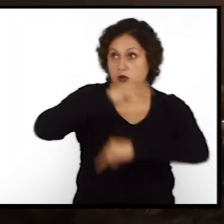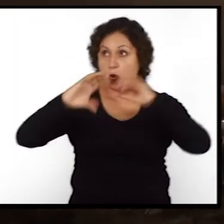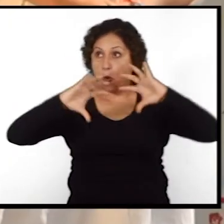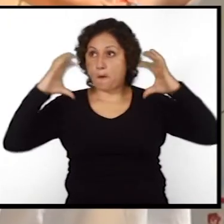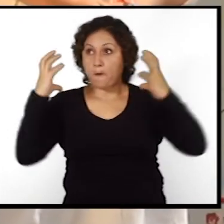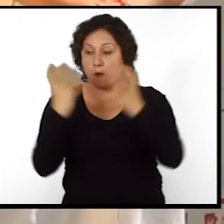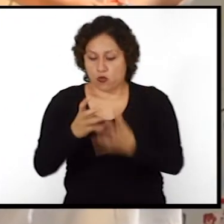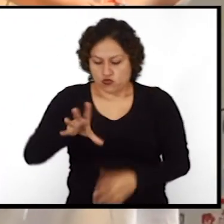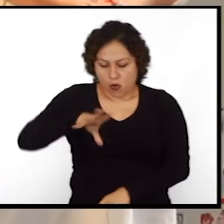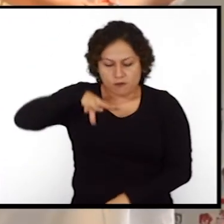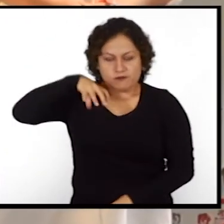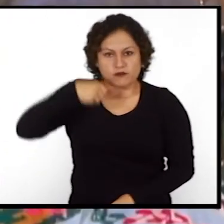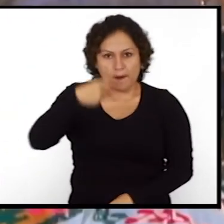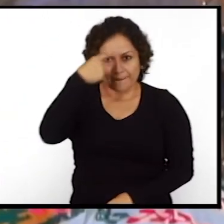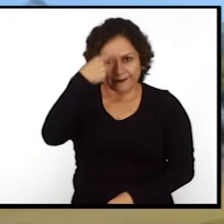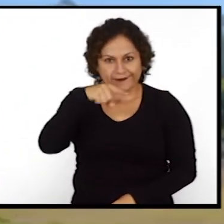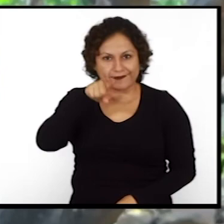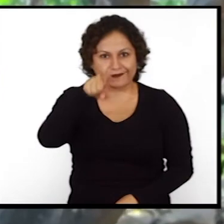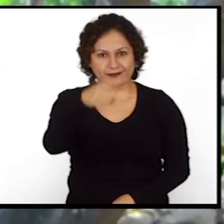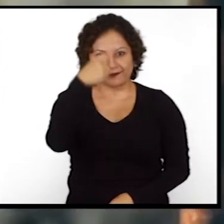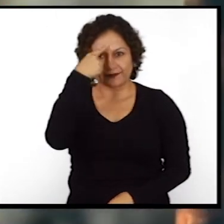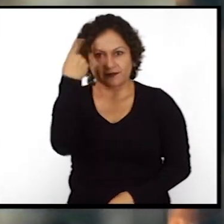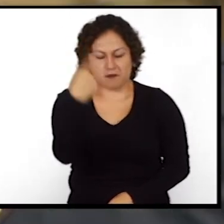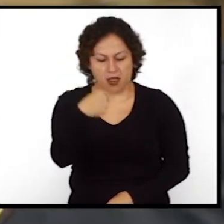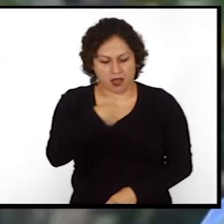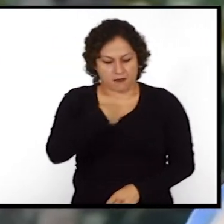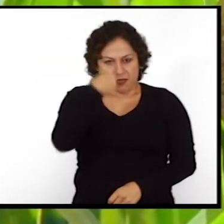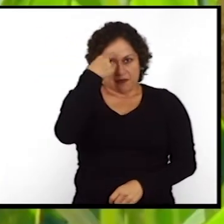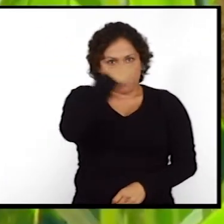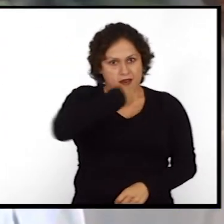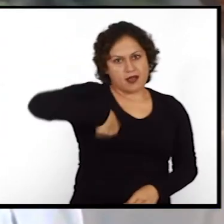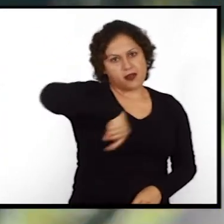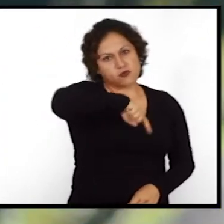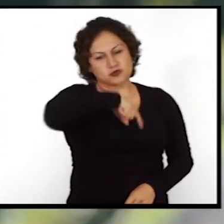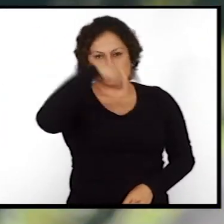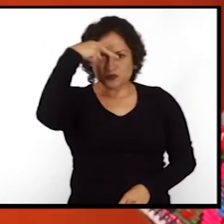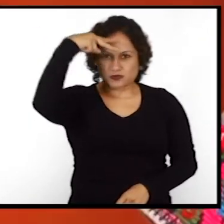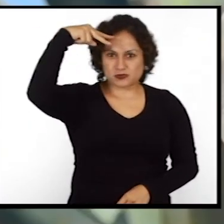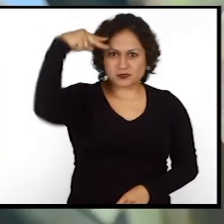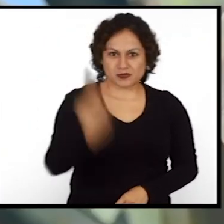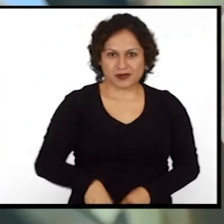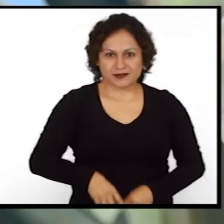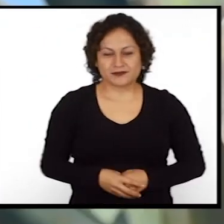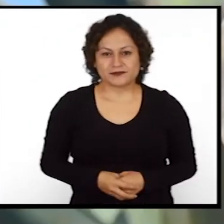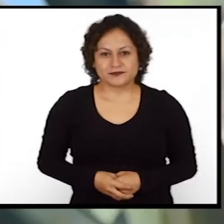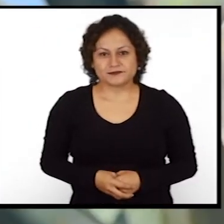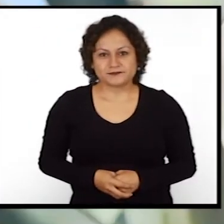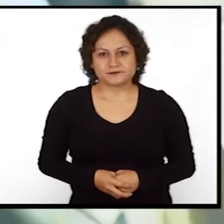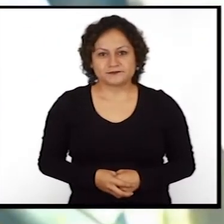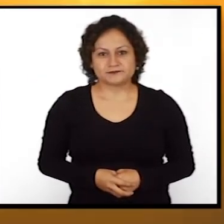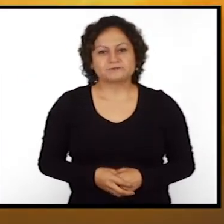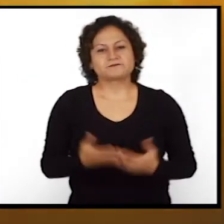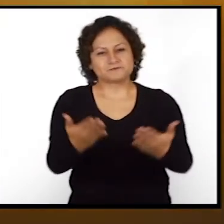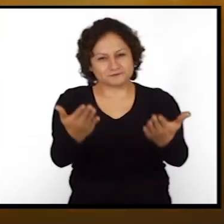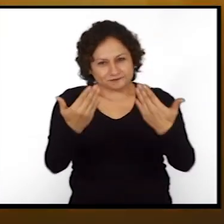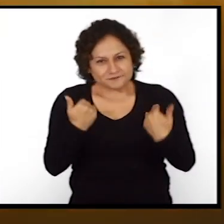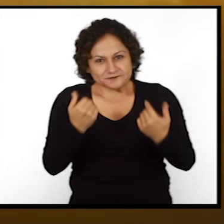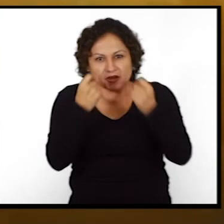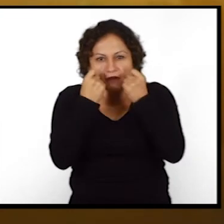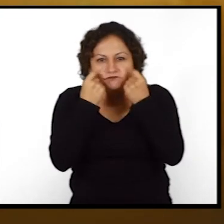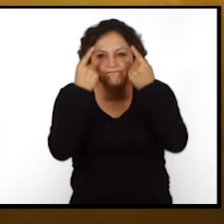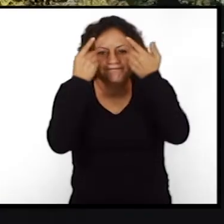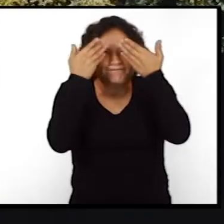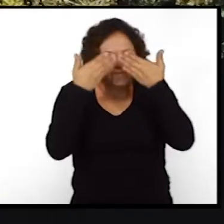nos levantamos por ti, por mí, por nosotros, por quienes somos mexicanos. Despierta